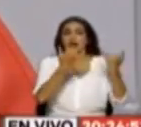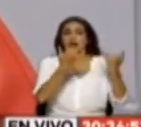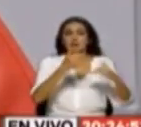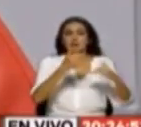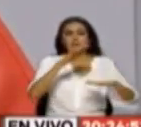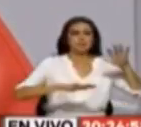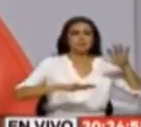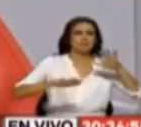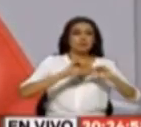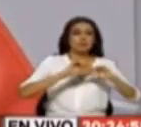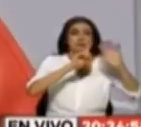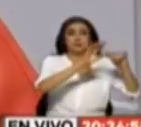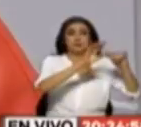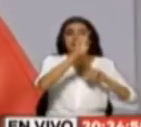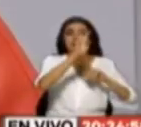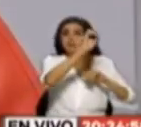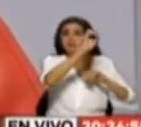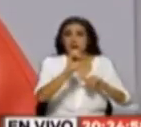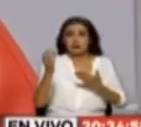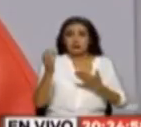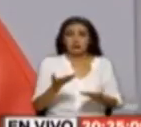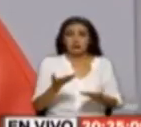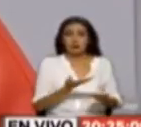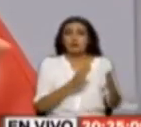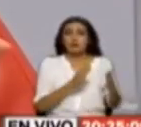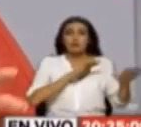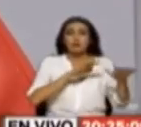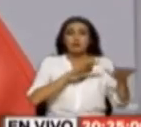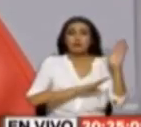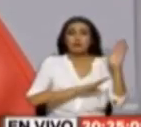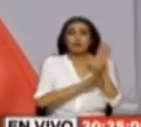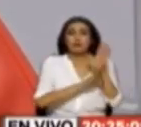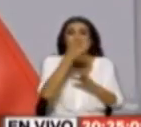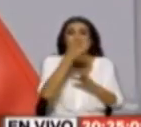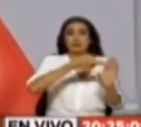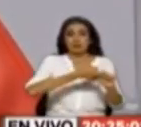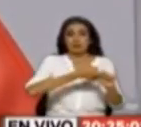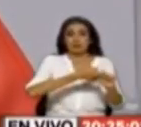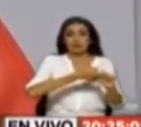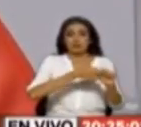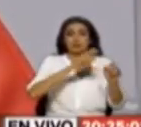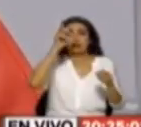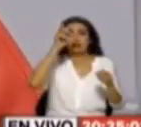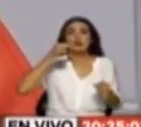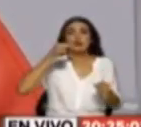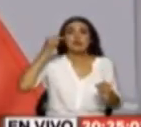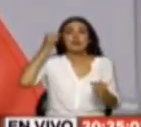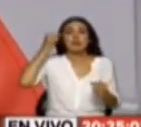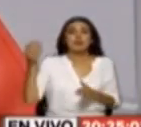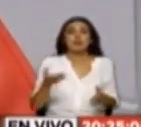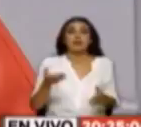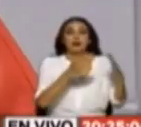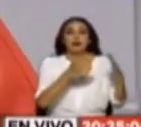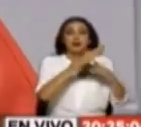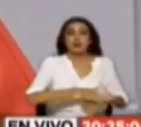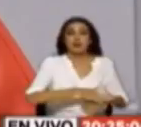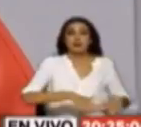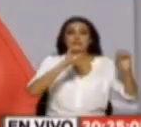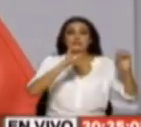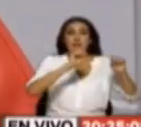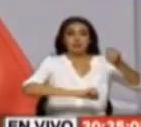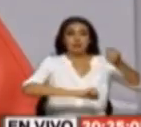Alrededor del 64% de la población económicamente activa forma parte de este sector y el gobierno nacional le apuesta